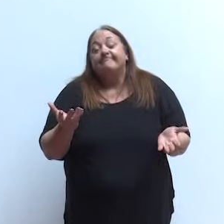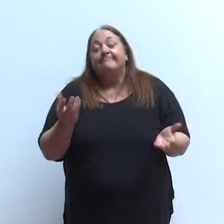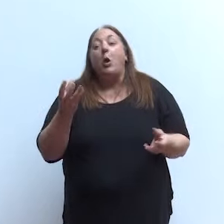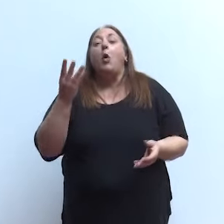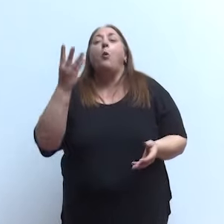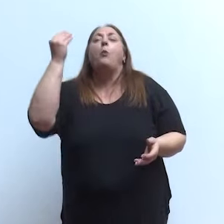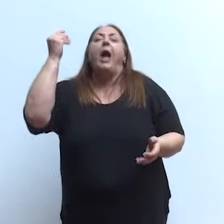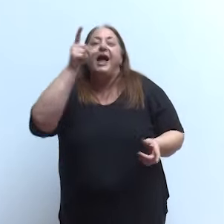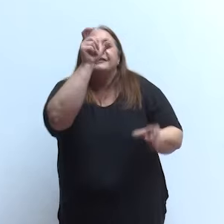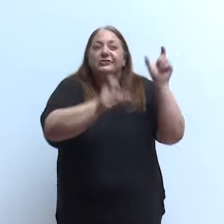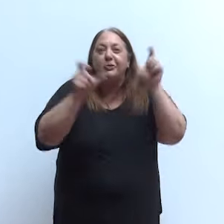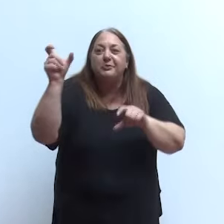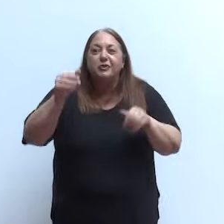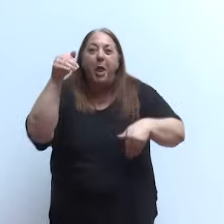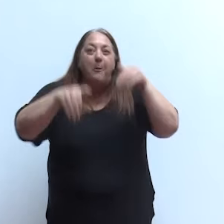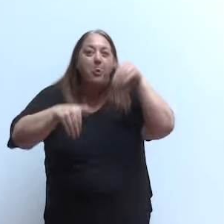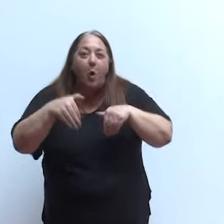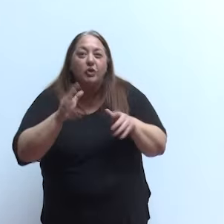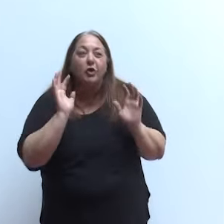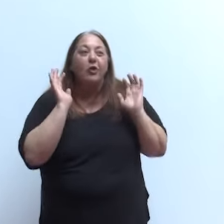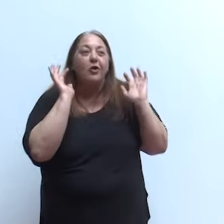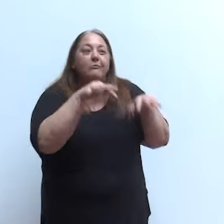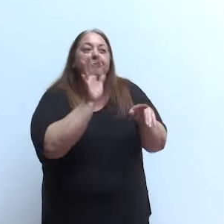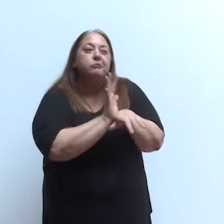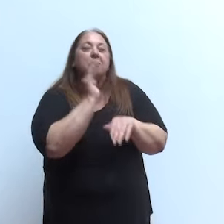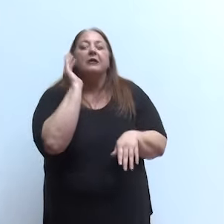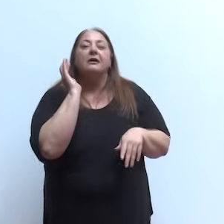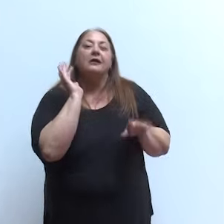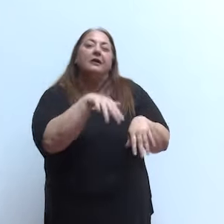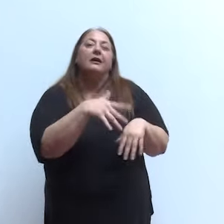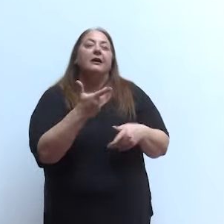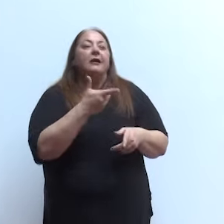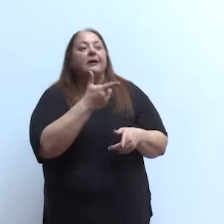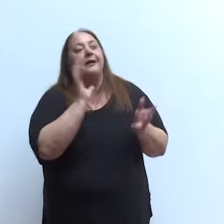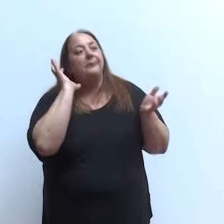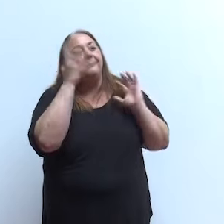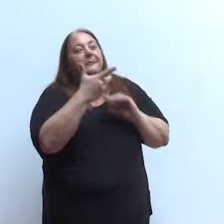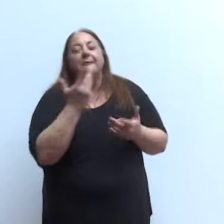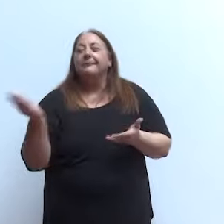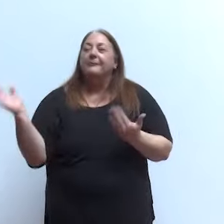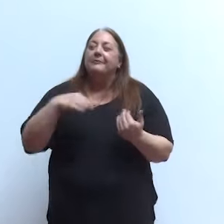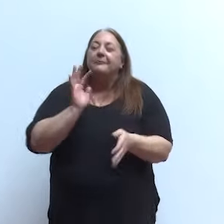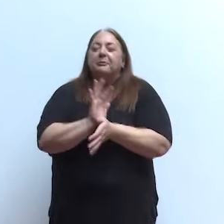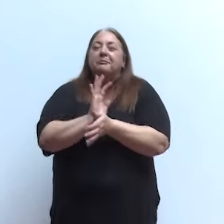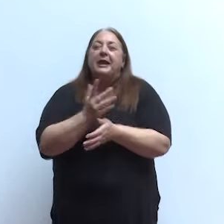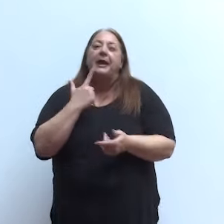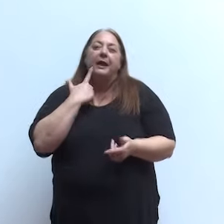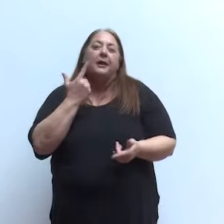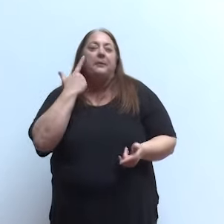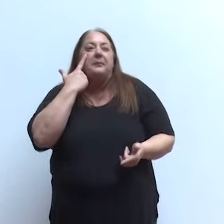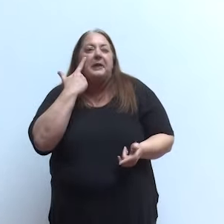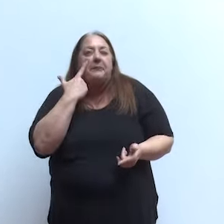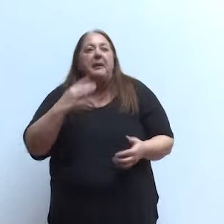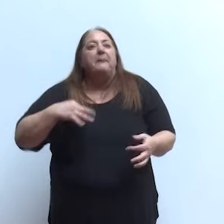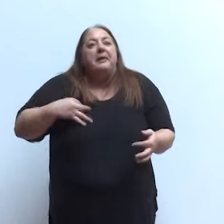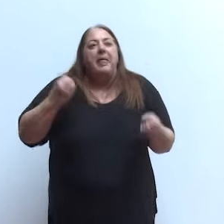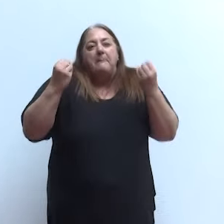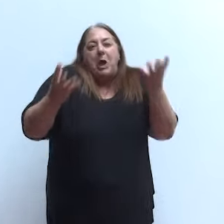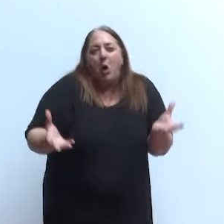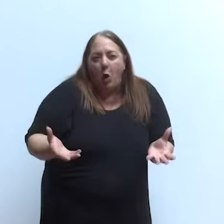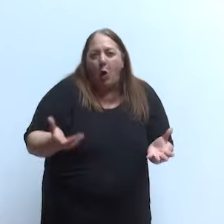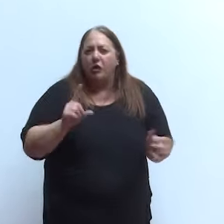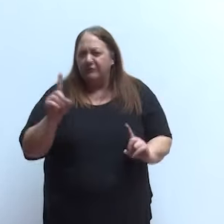como a la vitalidad a la vitalidad que despierta mi ley porque mi ley mueve los cuerpo miy es un hater Pero también miy es